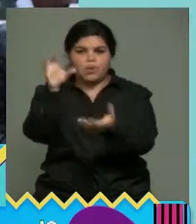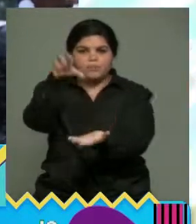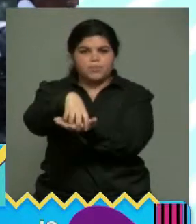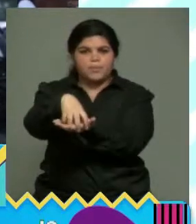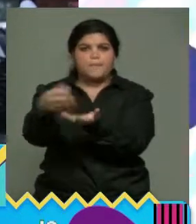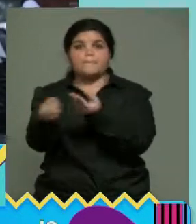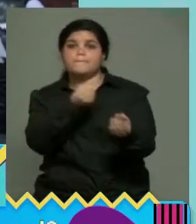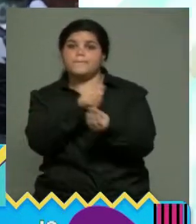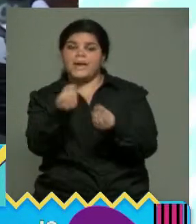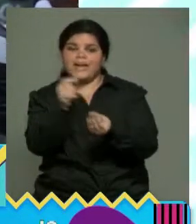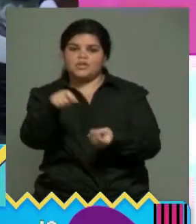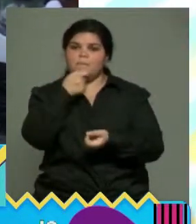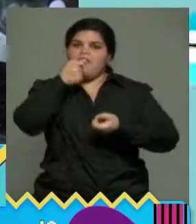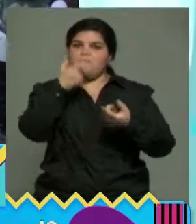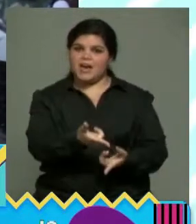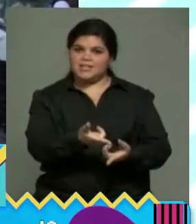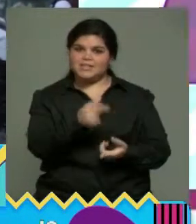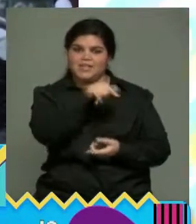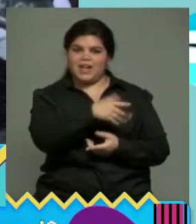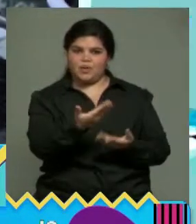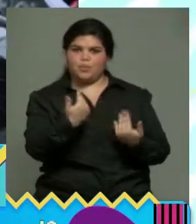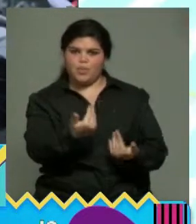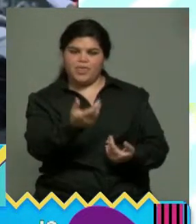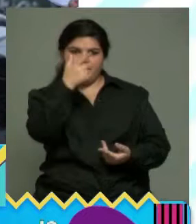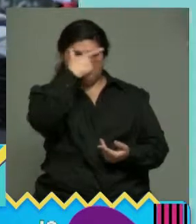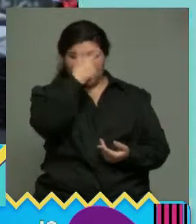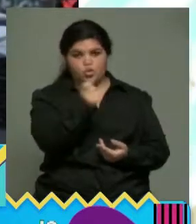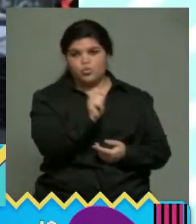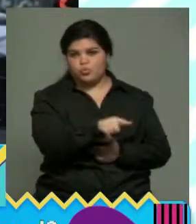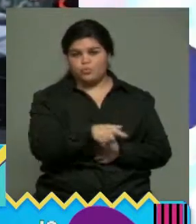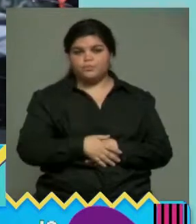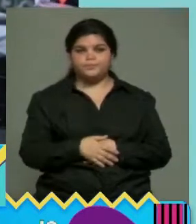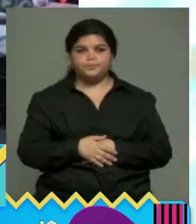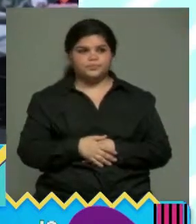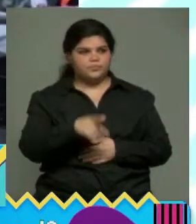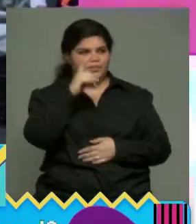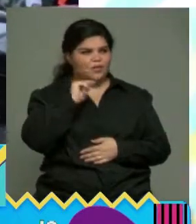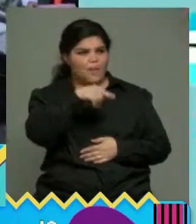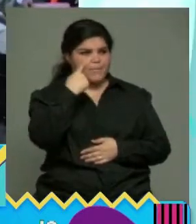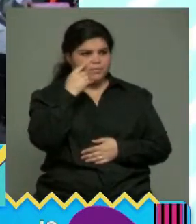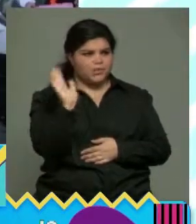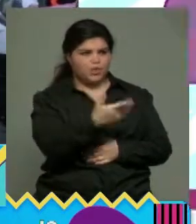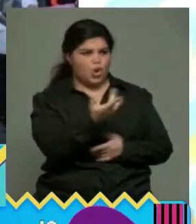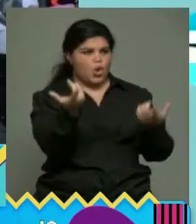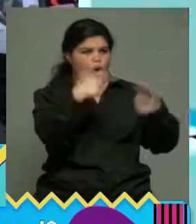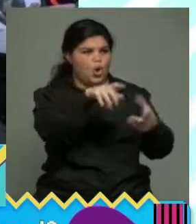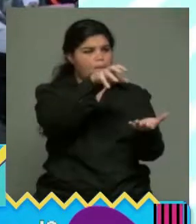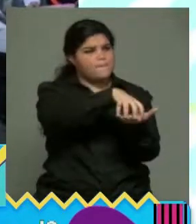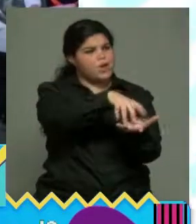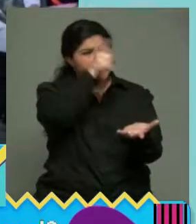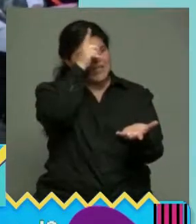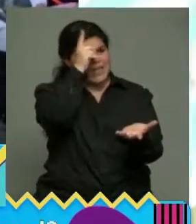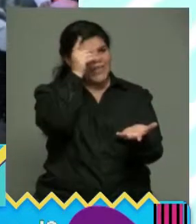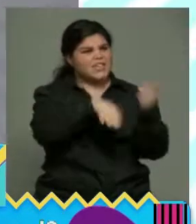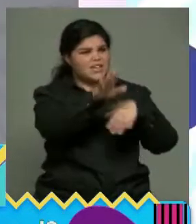situaciones en las que se encuentra el conductor. Hoy en los municipios, ¿no todos tienen policías de tránsito? No, no todos. Tienen los del Gran